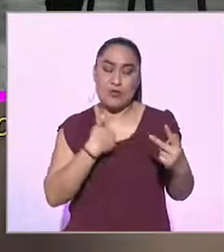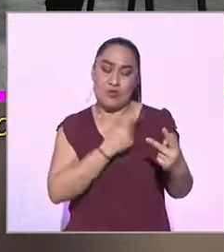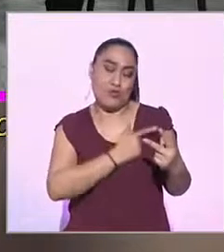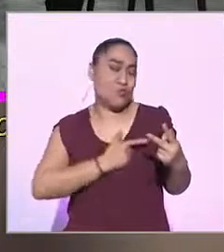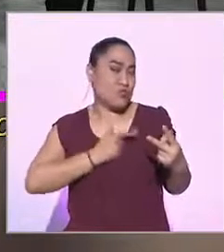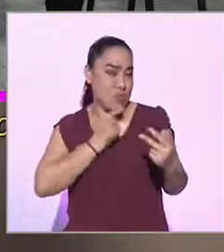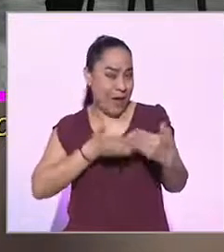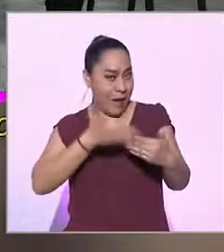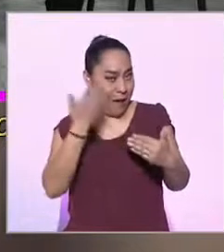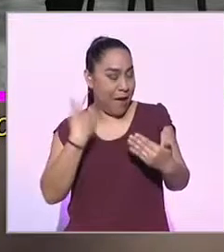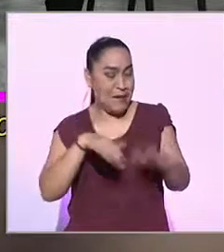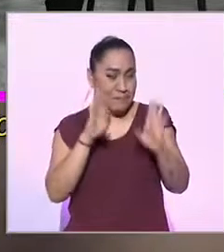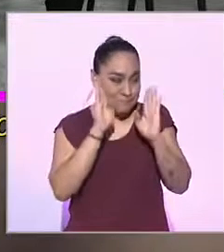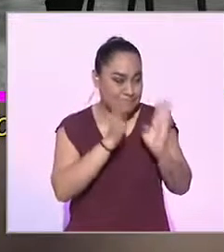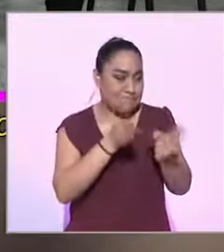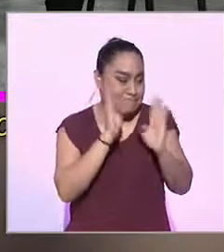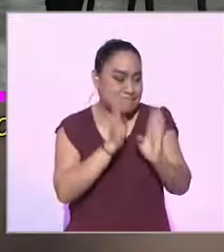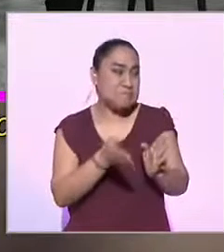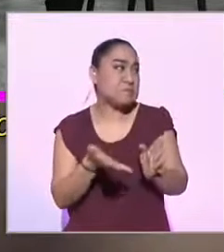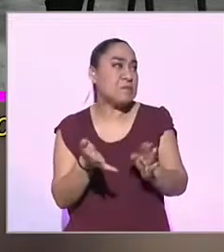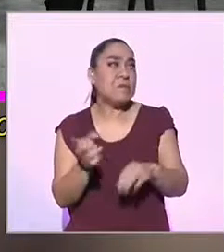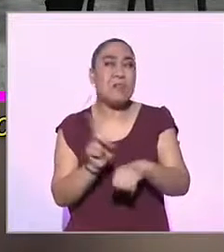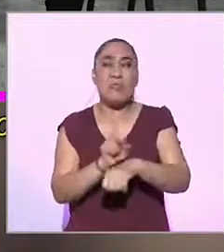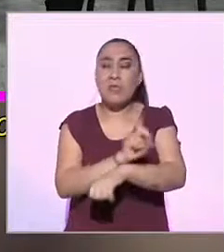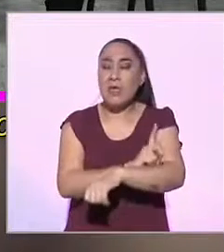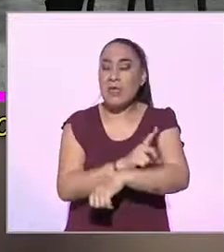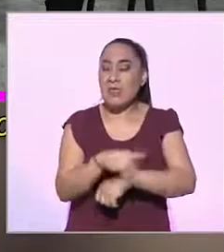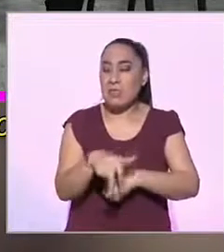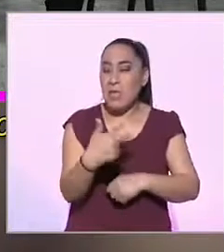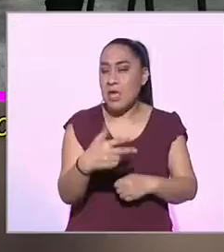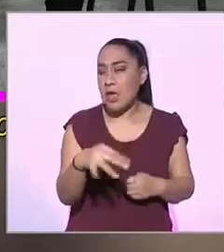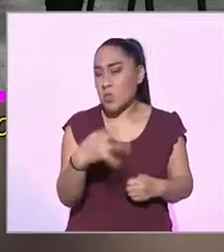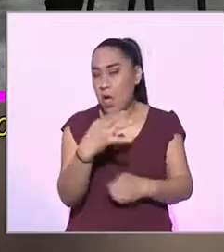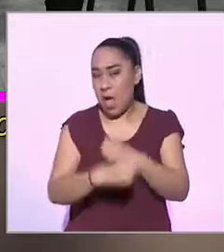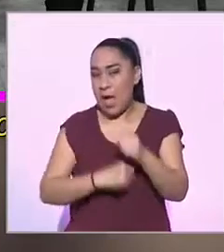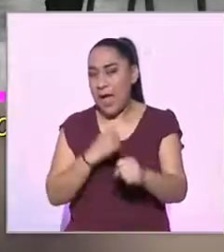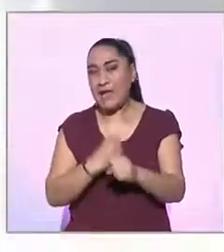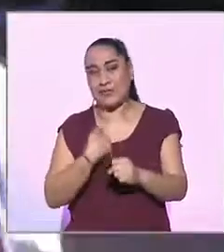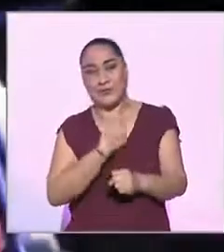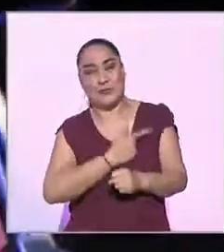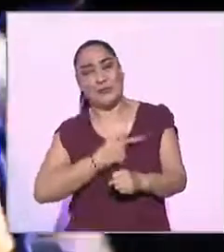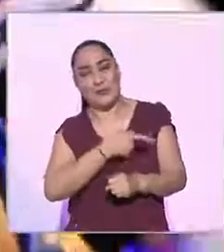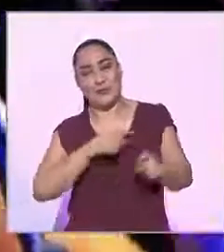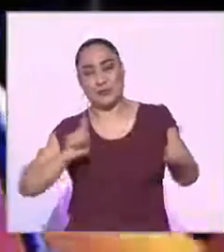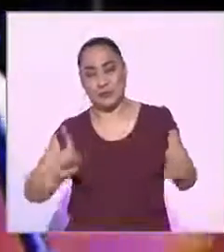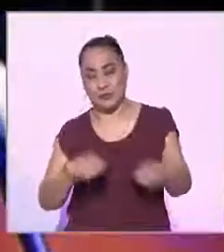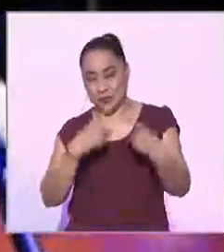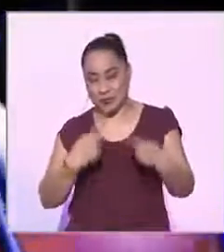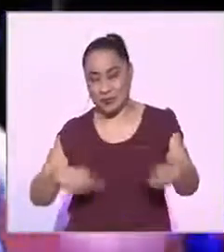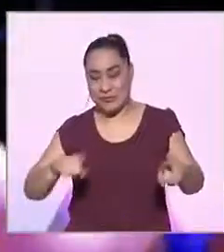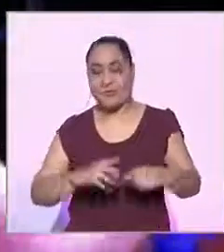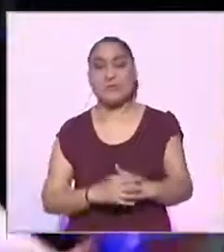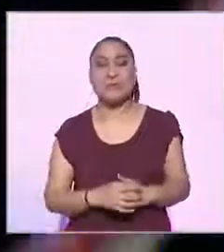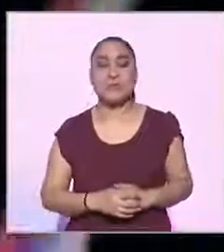a mis. Pues como desde los 13, 14 años, yo creo que me gustaba esa música.